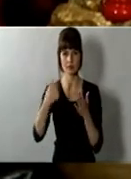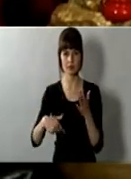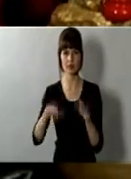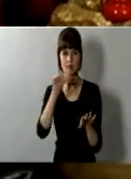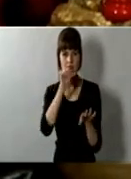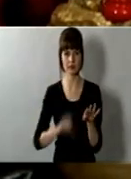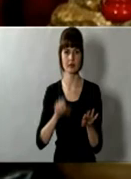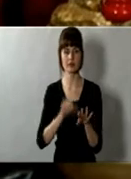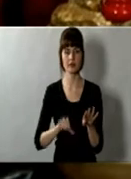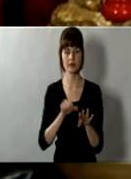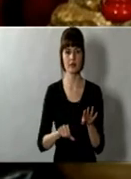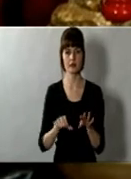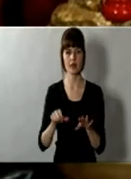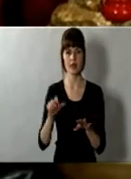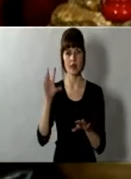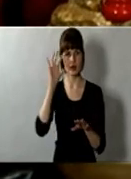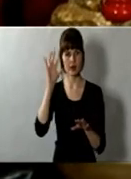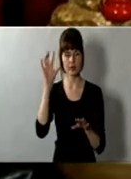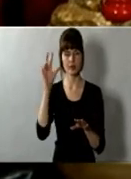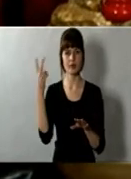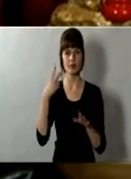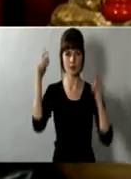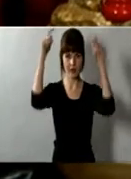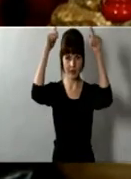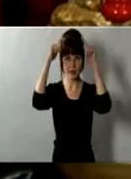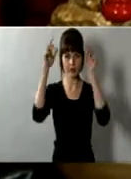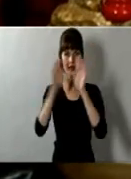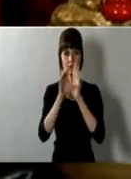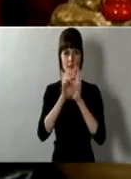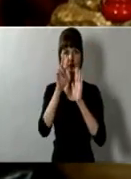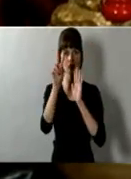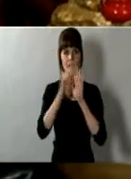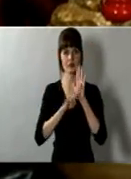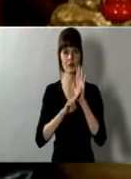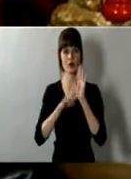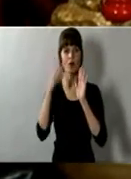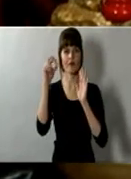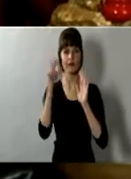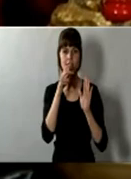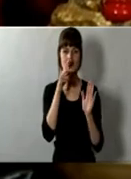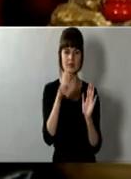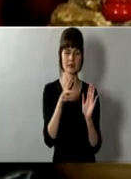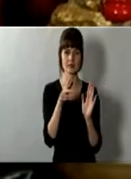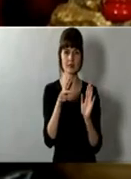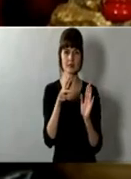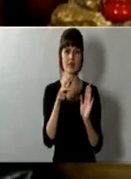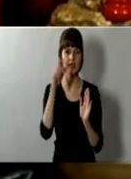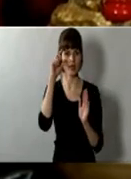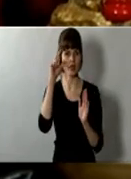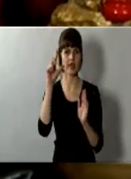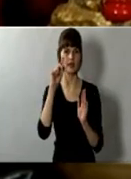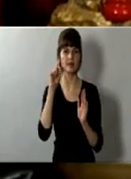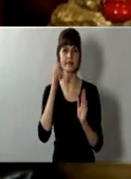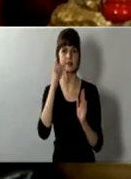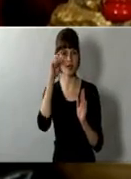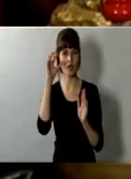Recordemos En Segunda De Reyes 2.20 Que El hijo Se encontró Con una ciudad Cuyas aguas Estaban contaminadas Entonces dijo